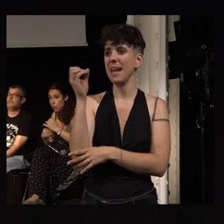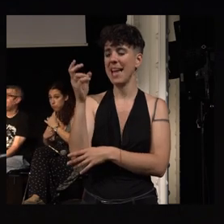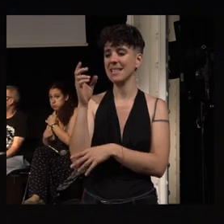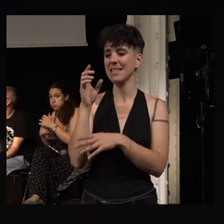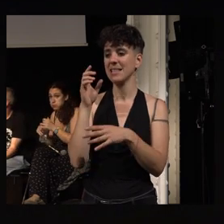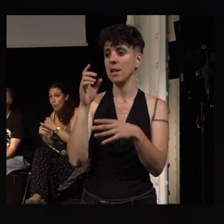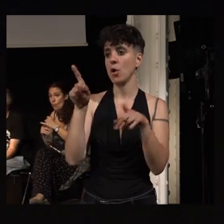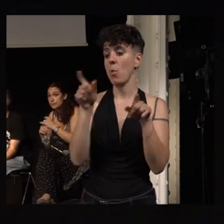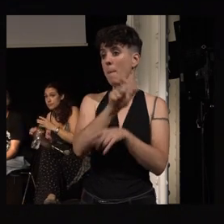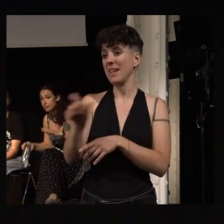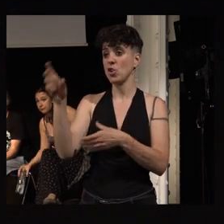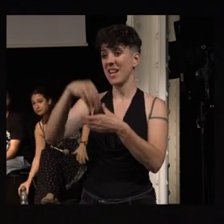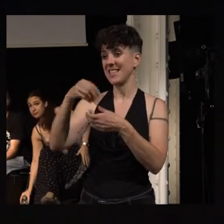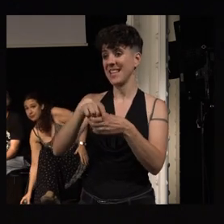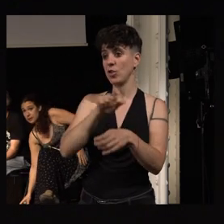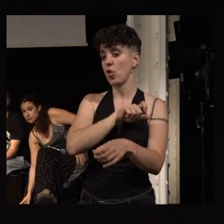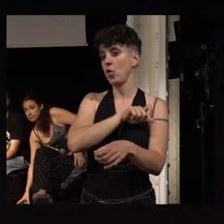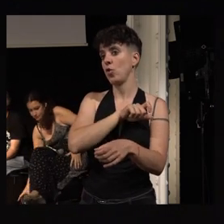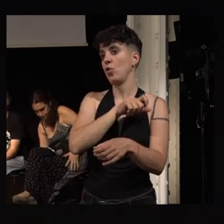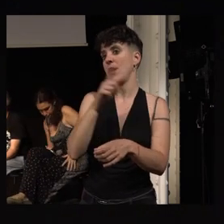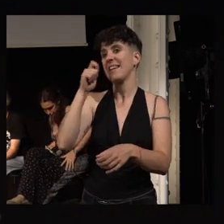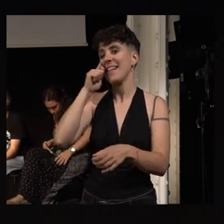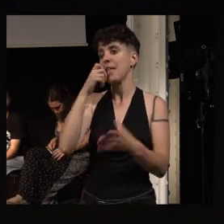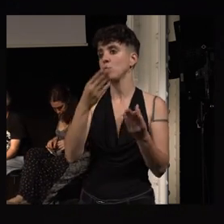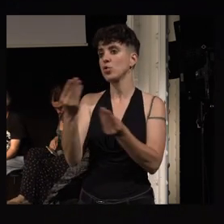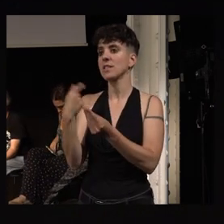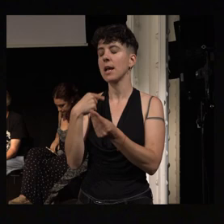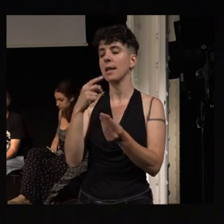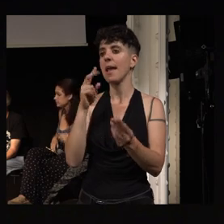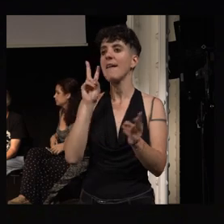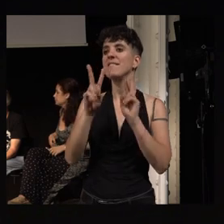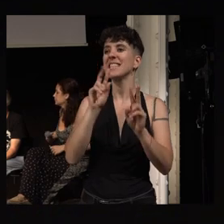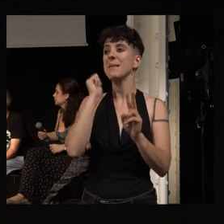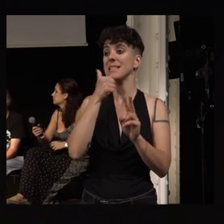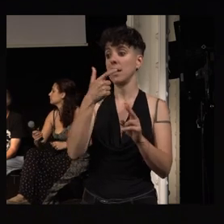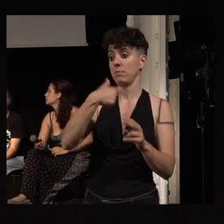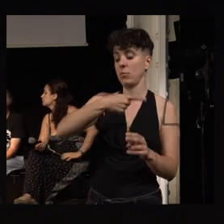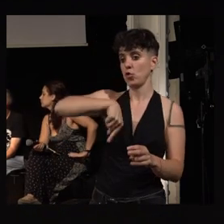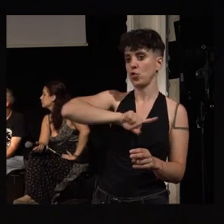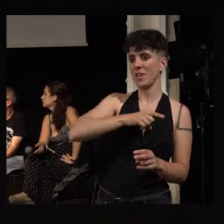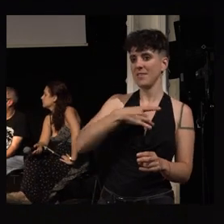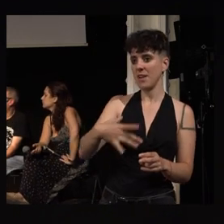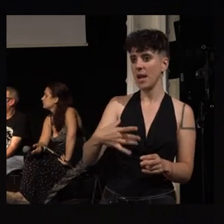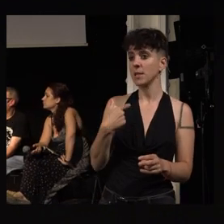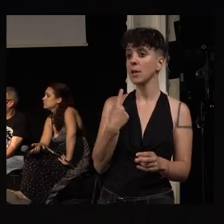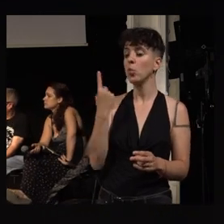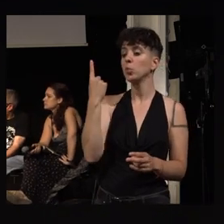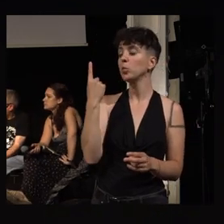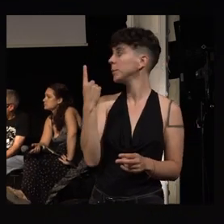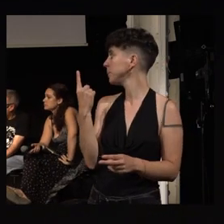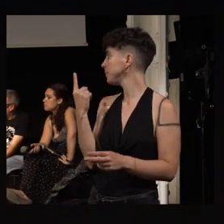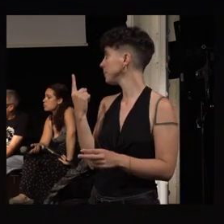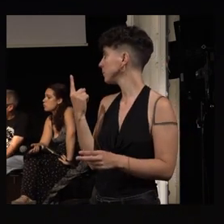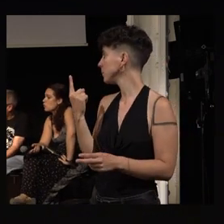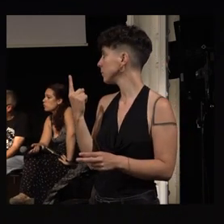muy racializadas y al final las que éramos visibles éramos las negras, las blancas, perdón, y tuvimos una sesión con